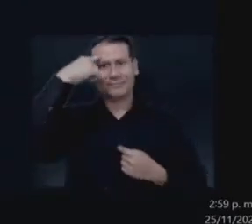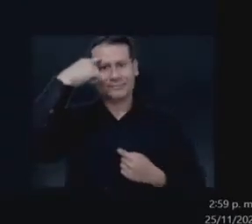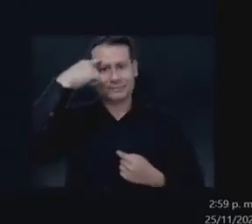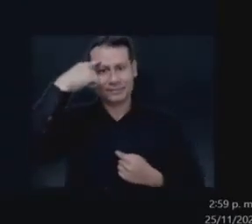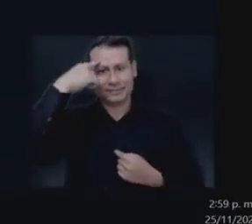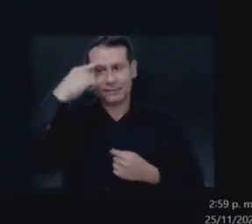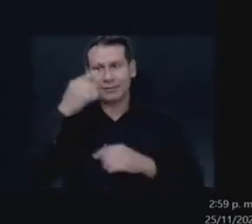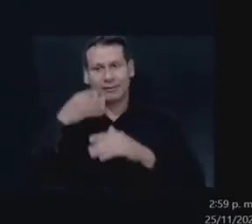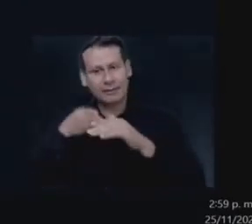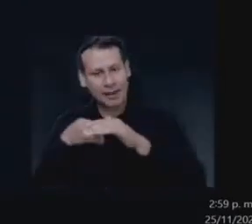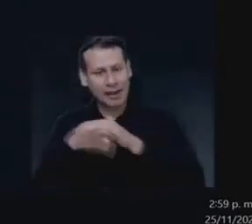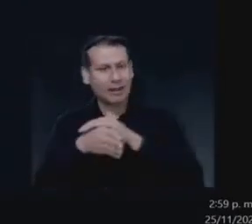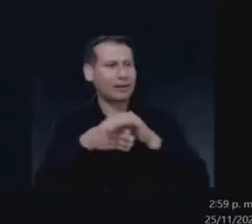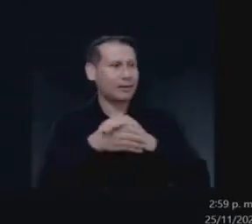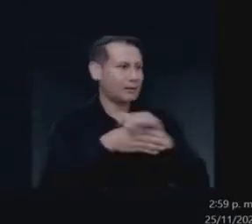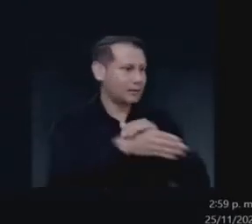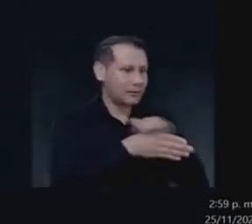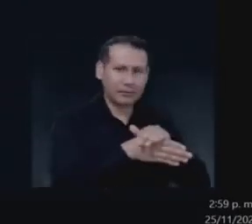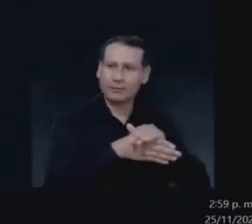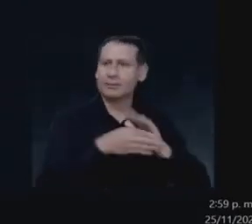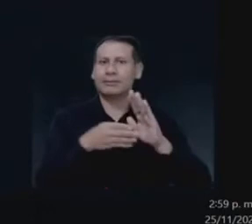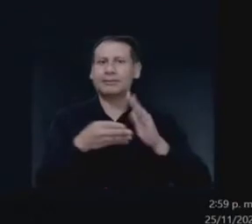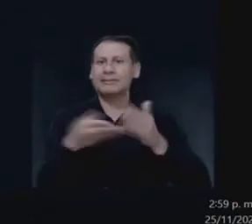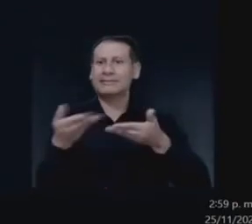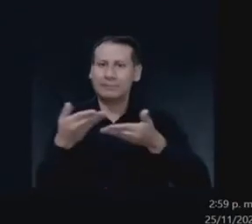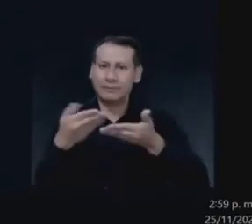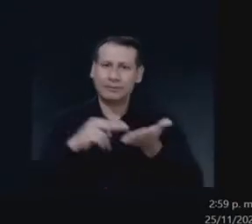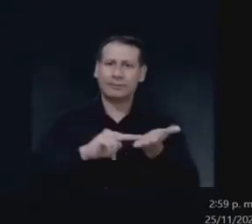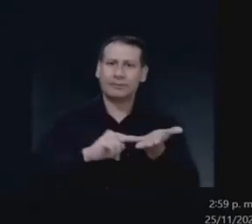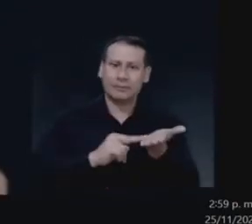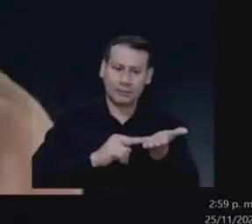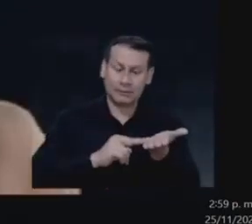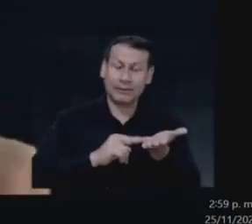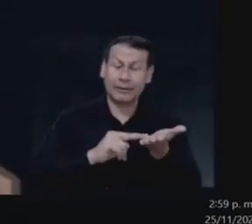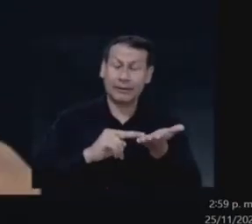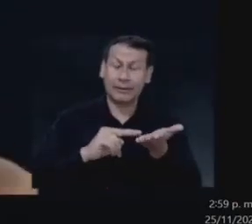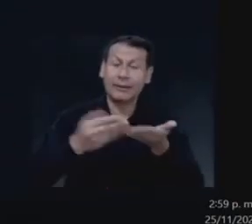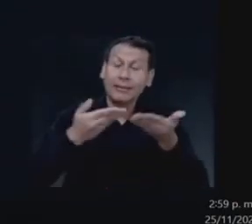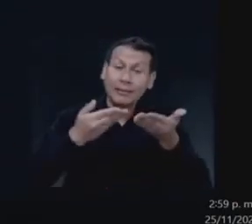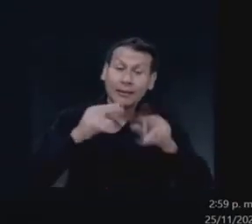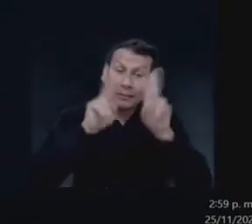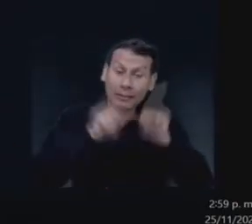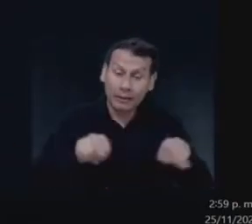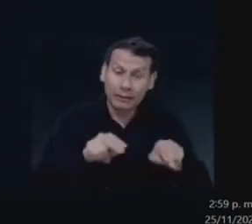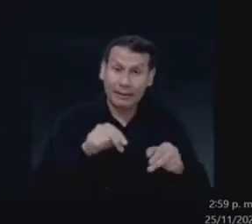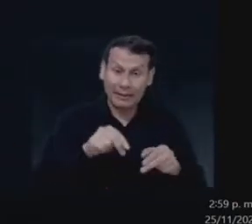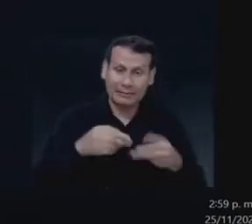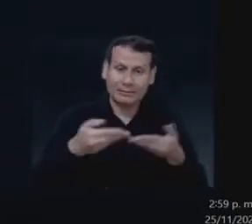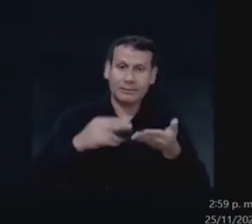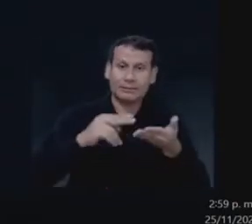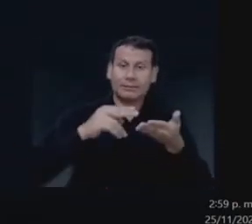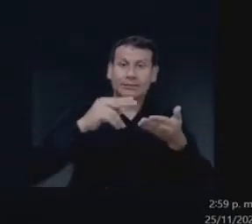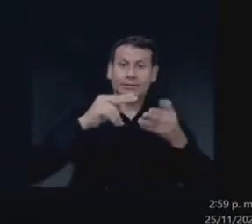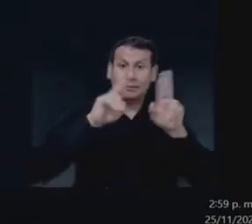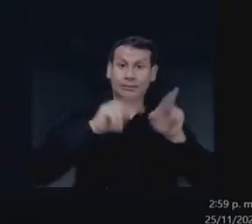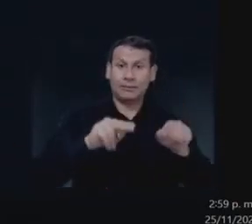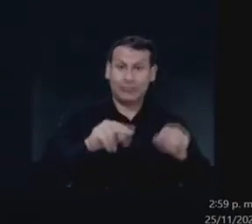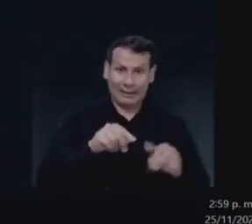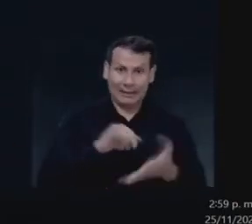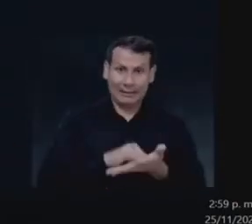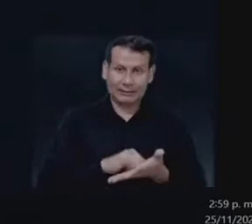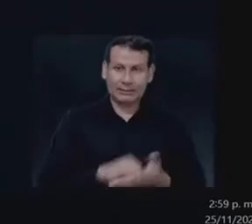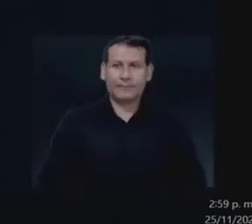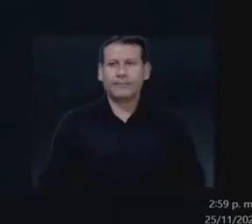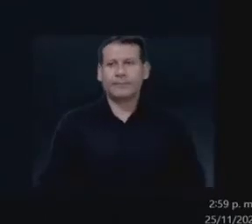el despliegue de redes, y pensarlo más al estilo Internet, ¿no? Volver, yo le comentaba al origen, hacíamos el esfuerzo